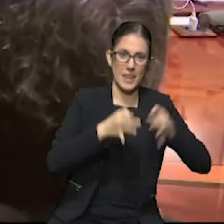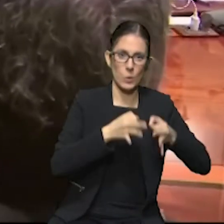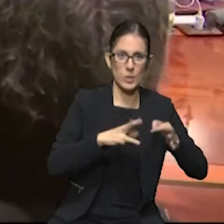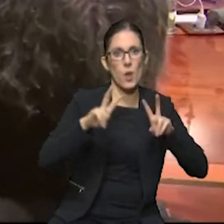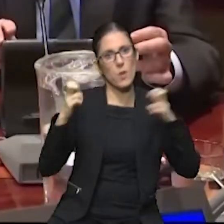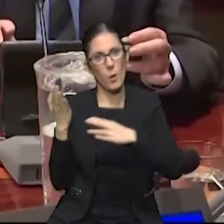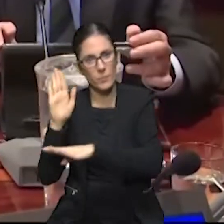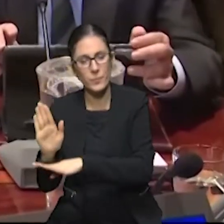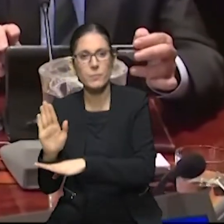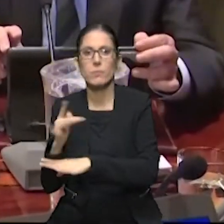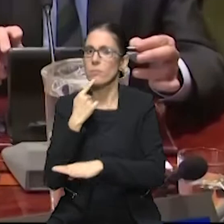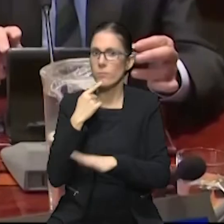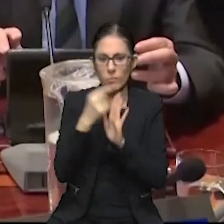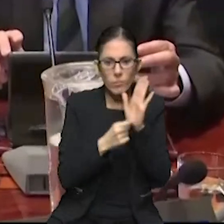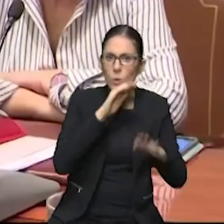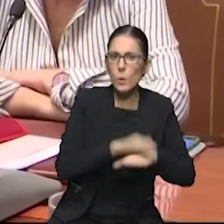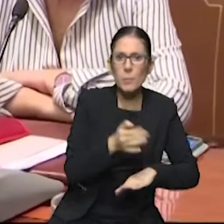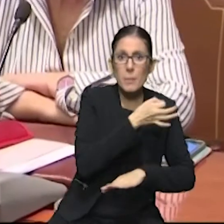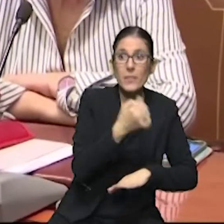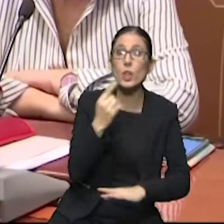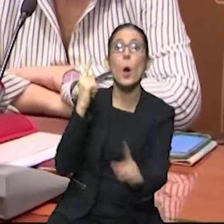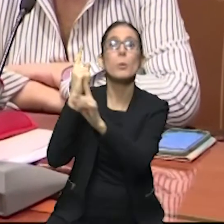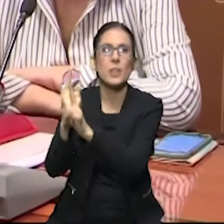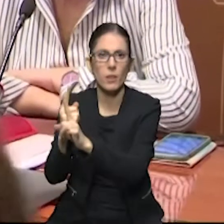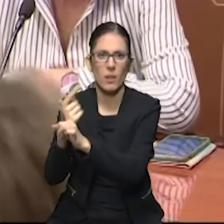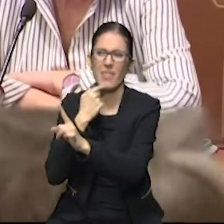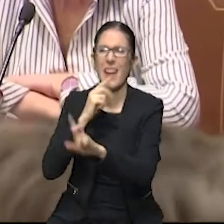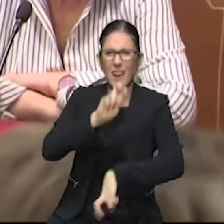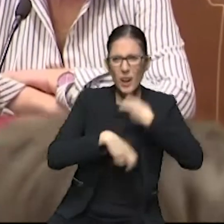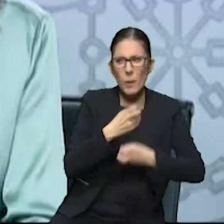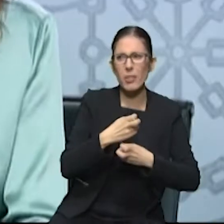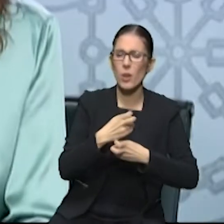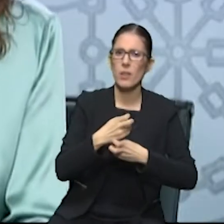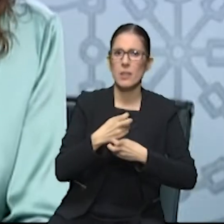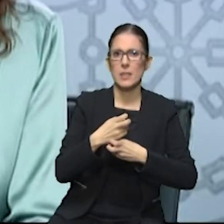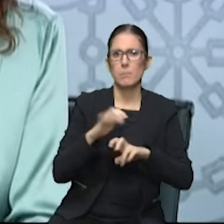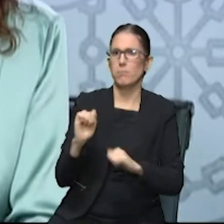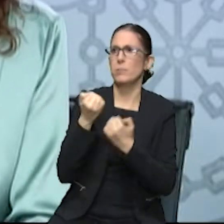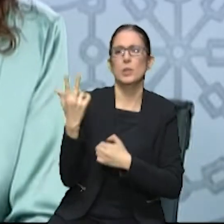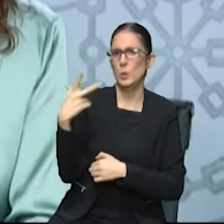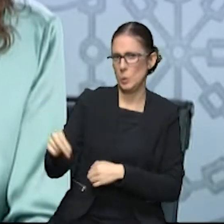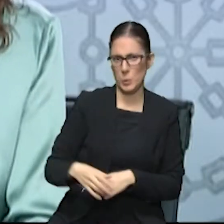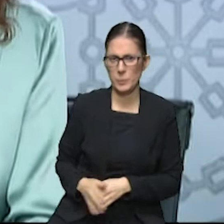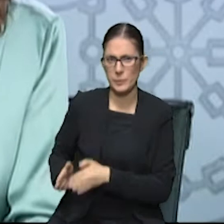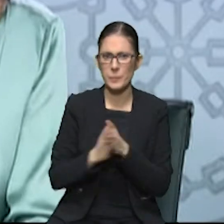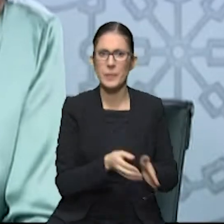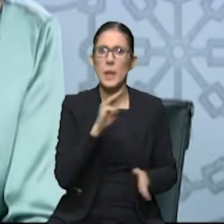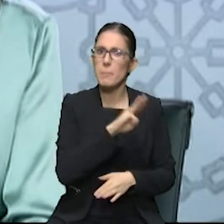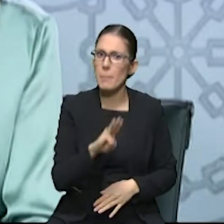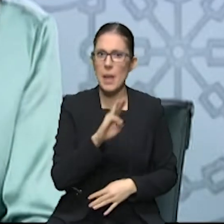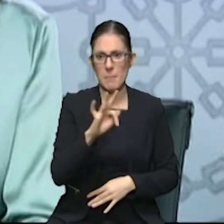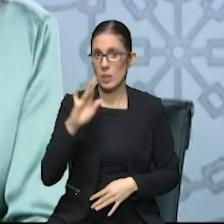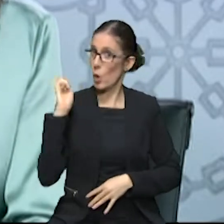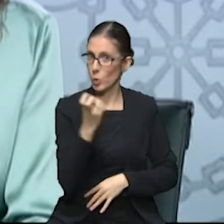los requisitos y piden a la oposición que no bloqueen la renovación del Poder Judicial. Exhortar al Partido Popular y a los partidos de la